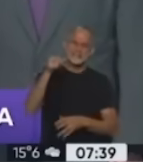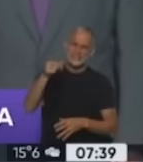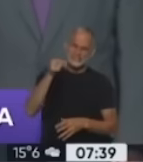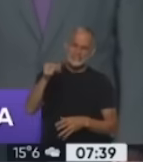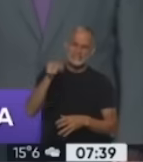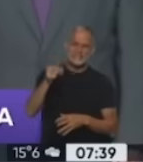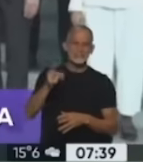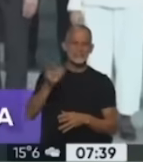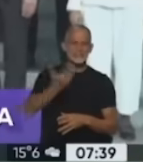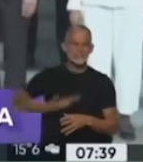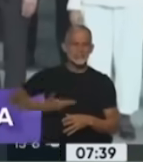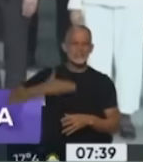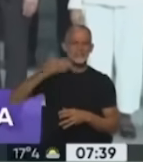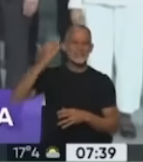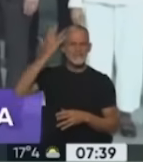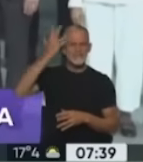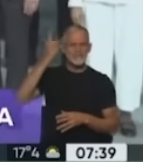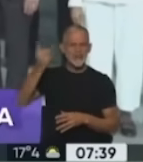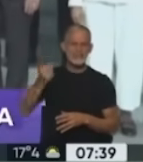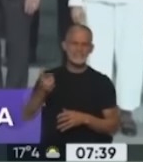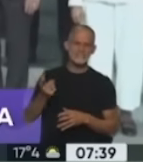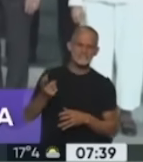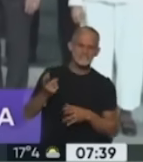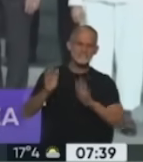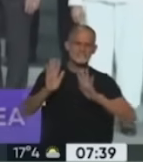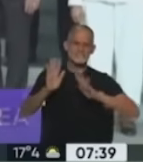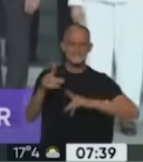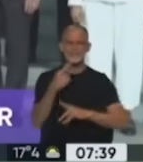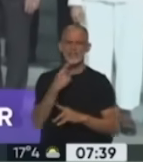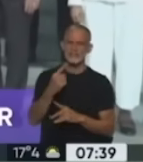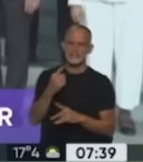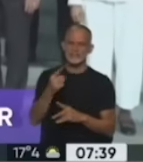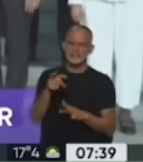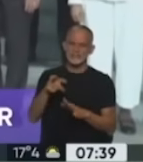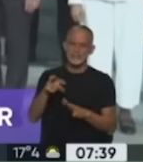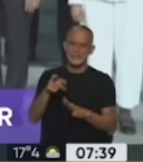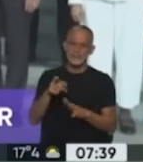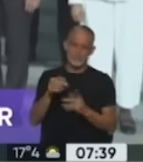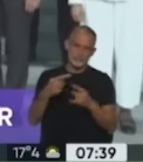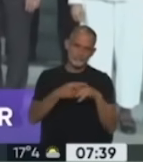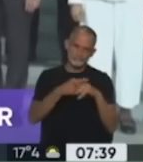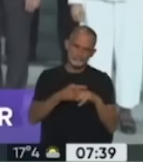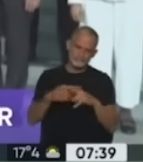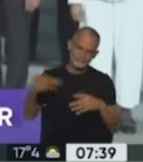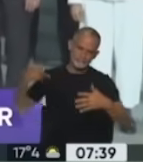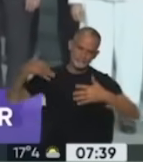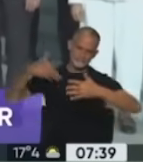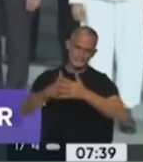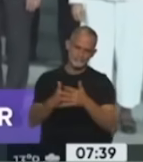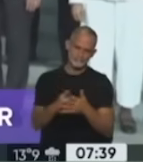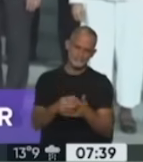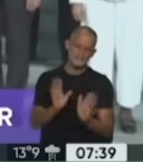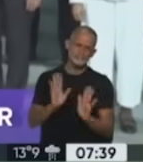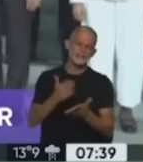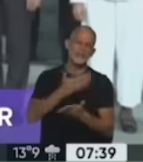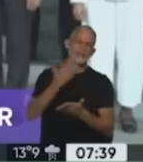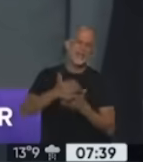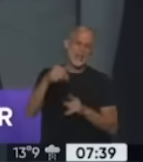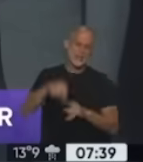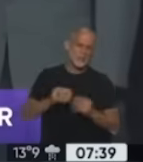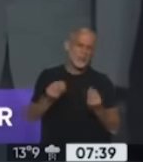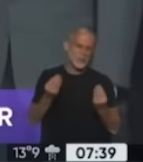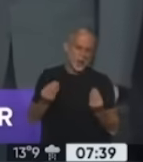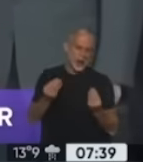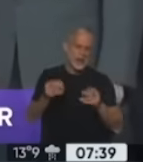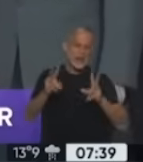el presidente Emmanuel Macron, que tiene por detrás lo que venimos discutiendo ya hace bastante en este noticiero, que es